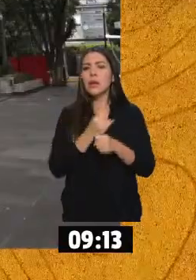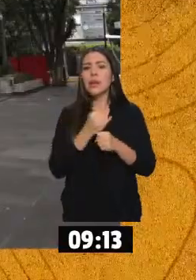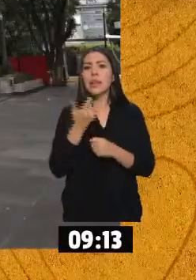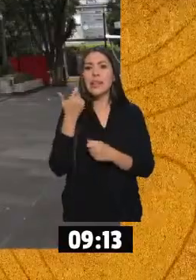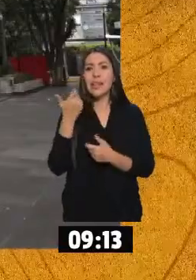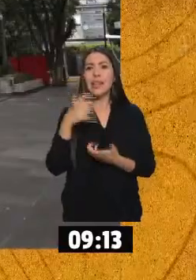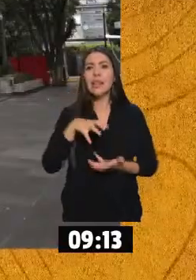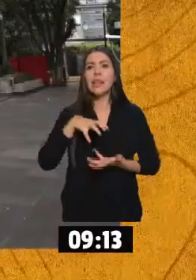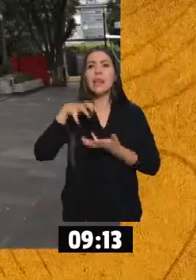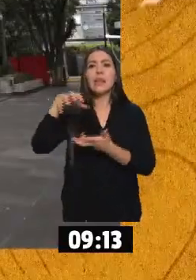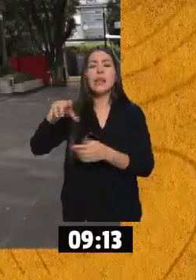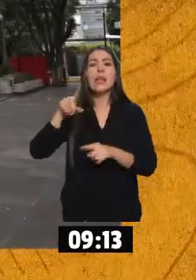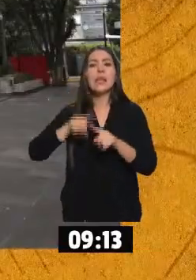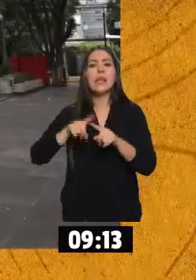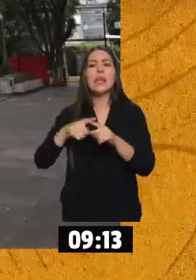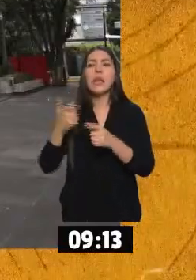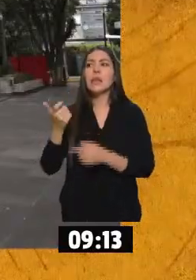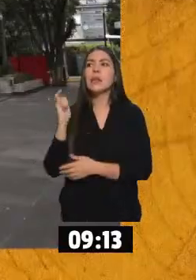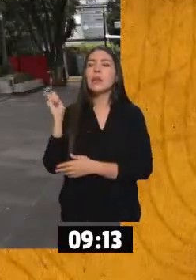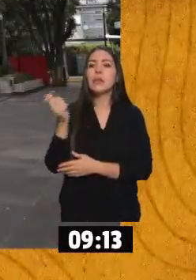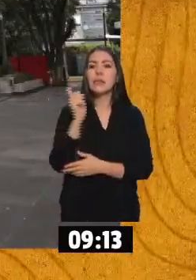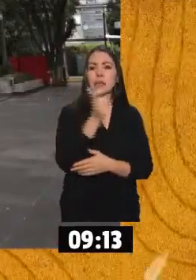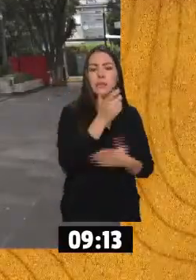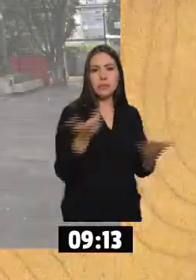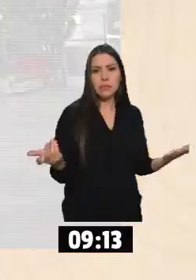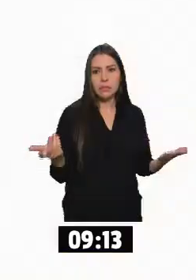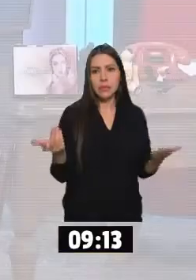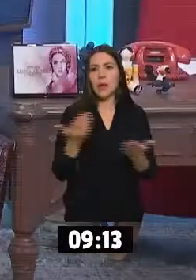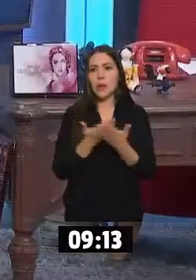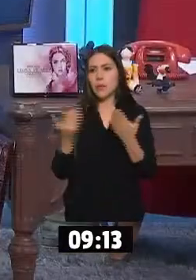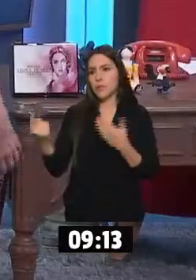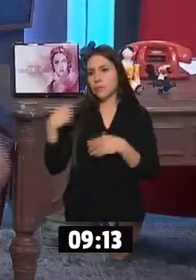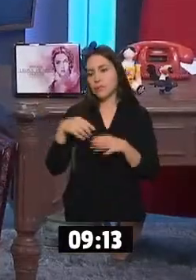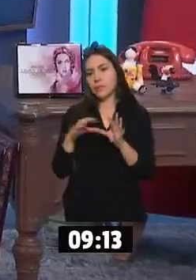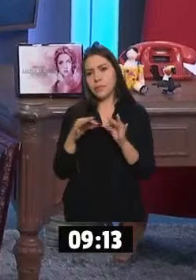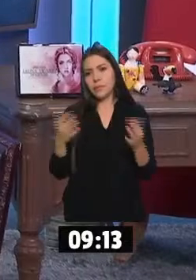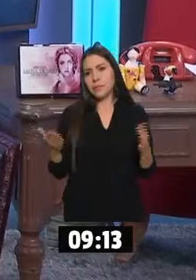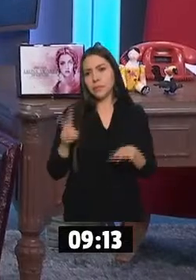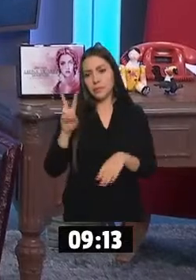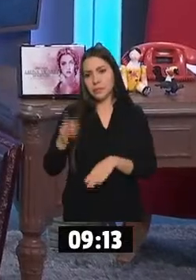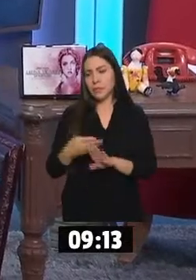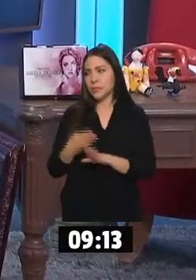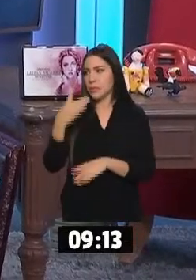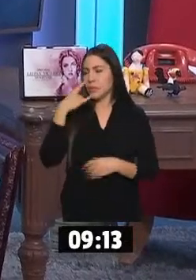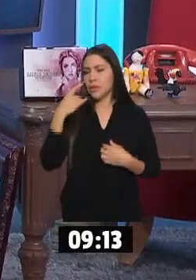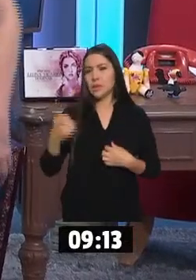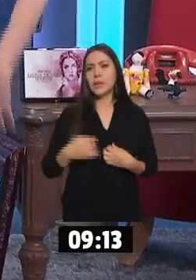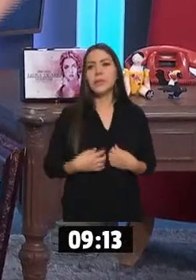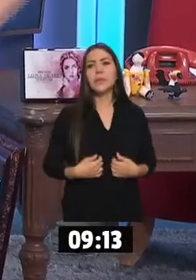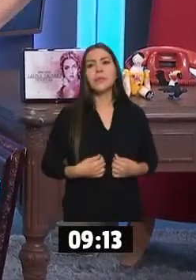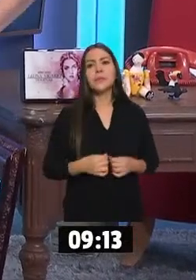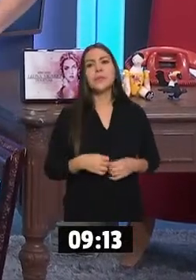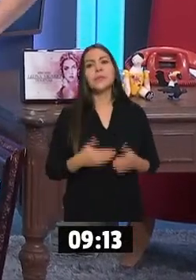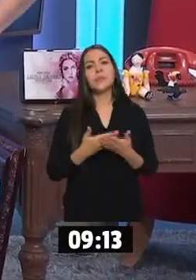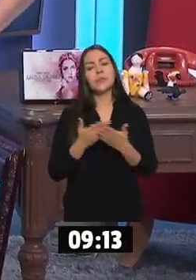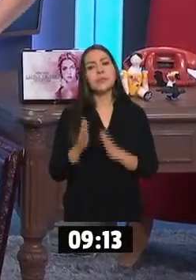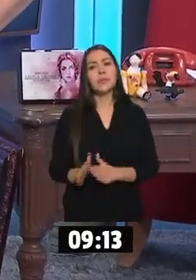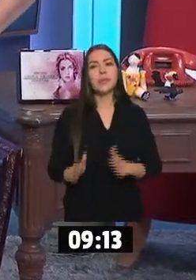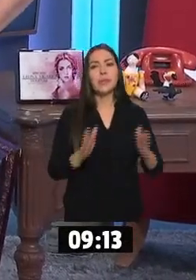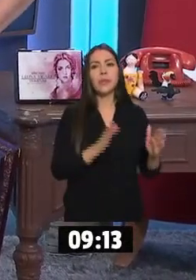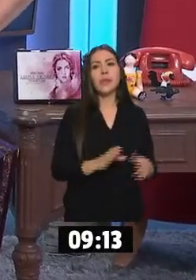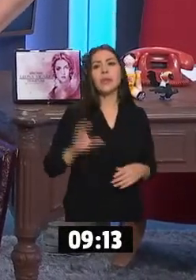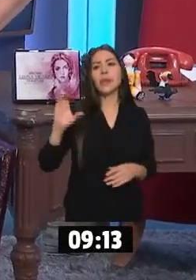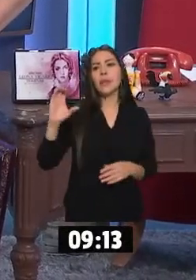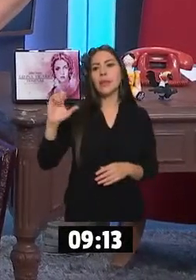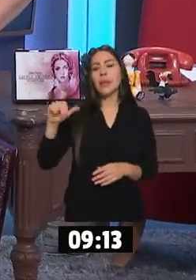Eso está curioso, A ver, que Está alguien muy nos raro. cuente. Eso está muy raro. Ahora, Cancino ya nos aplicó la voladora.